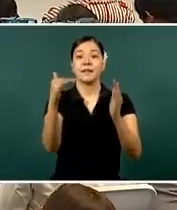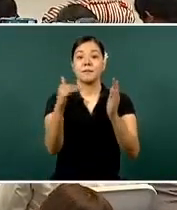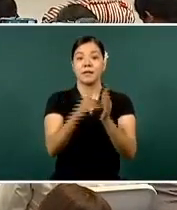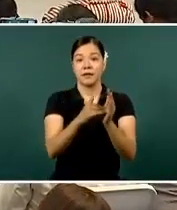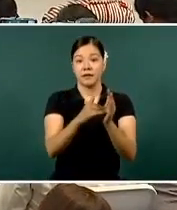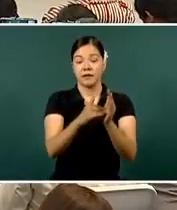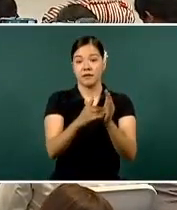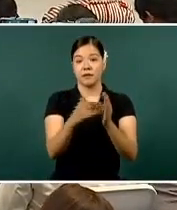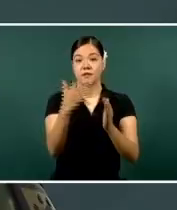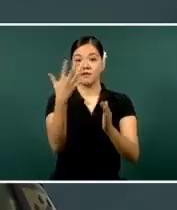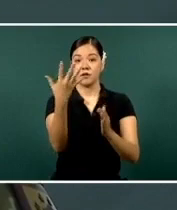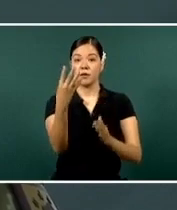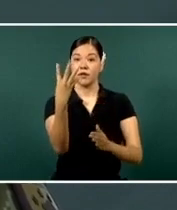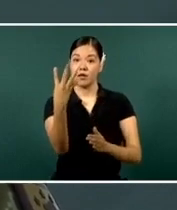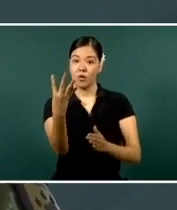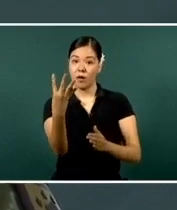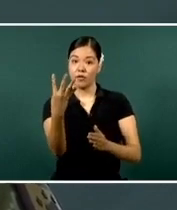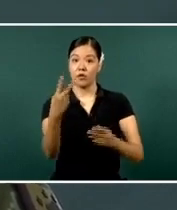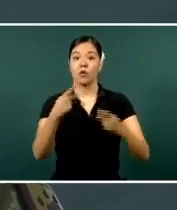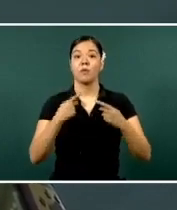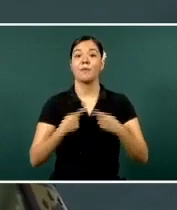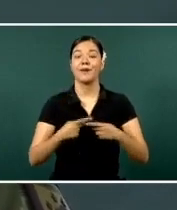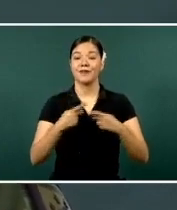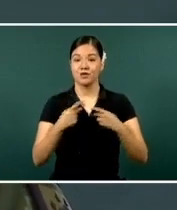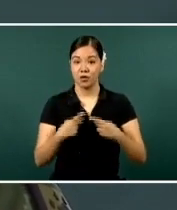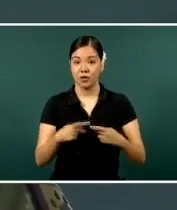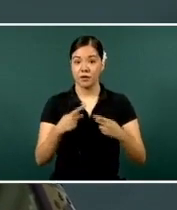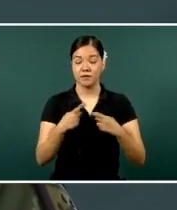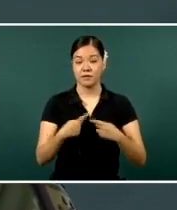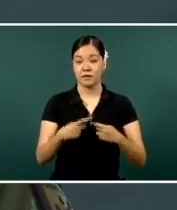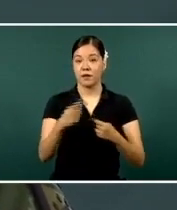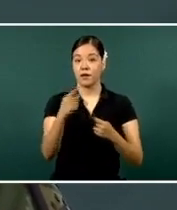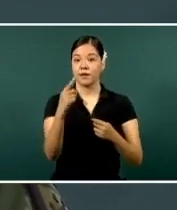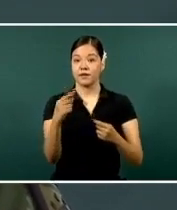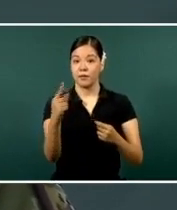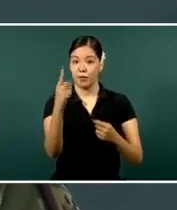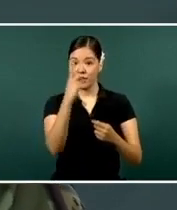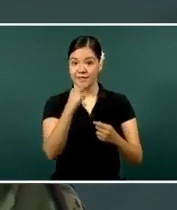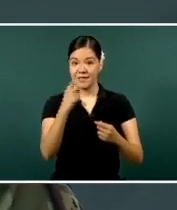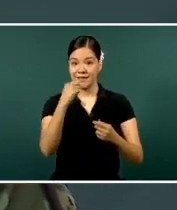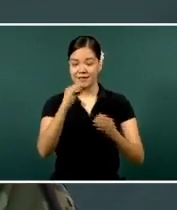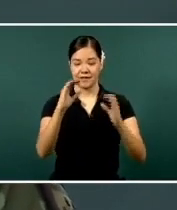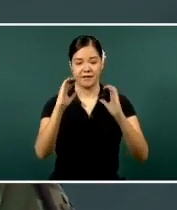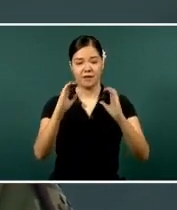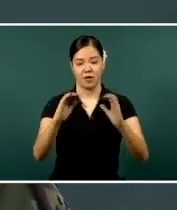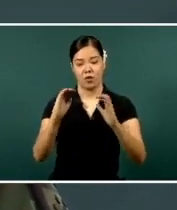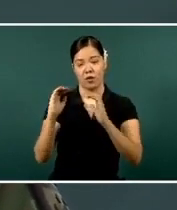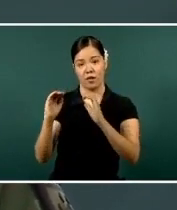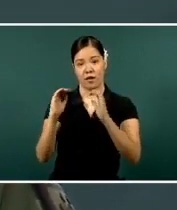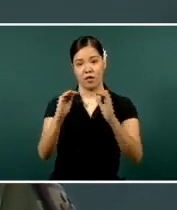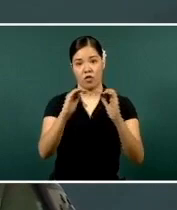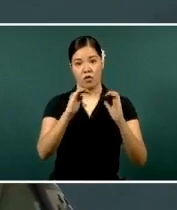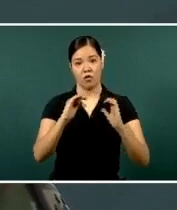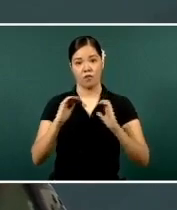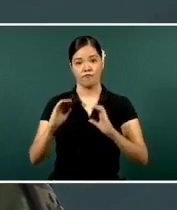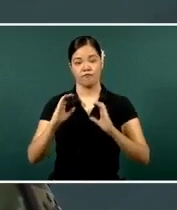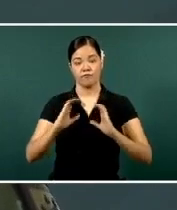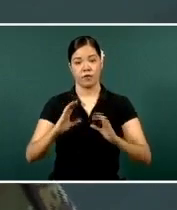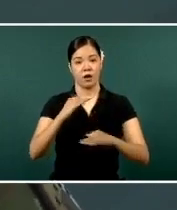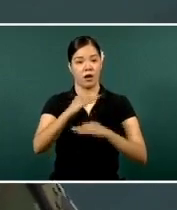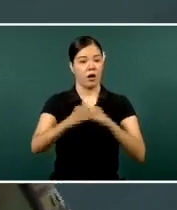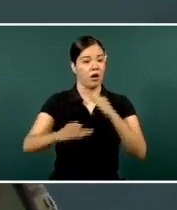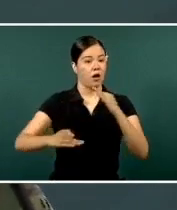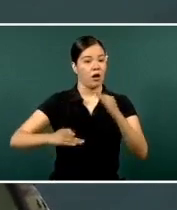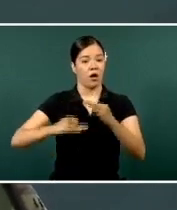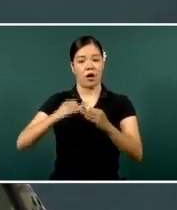7,054 elementos que están atendiendo todo el ámbito de la seguridad, del esfuerzo que hacen